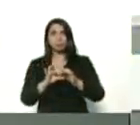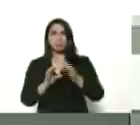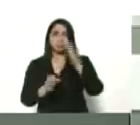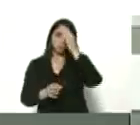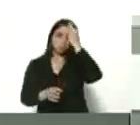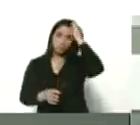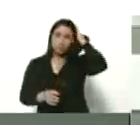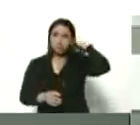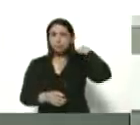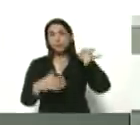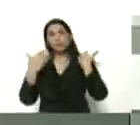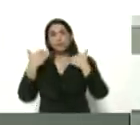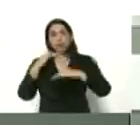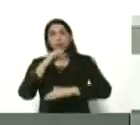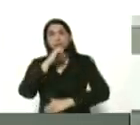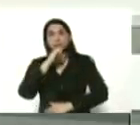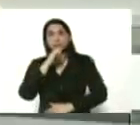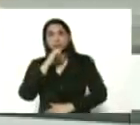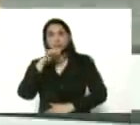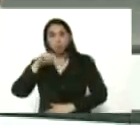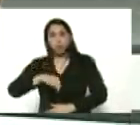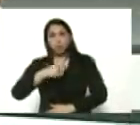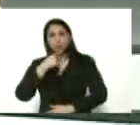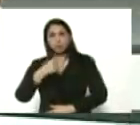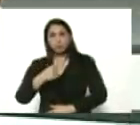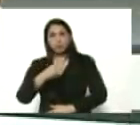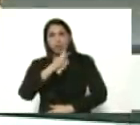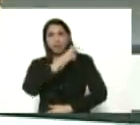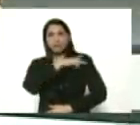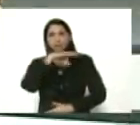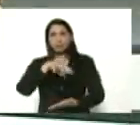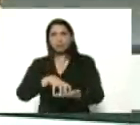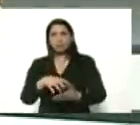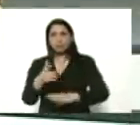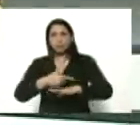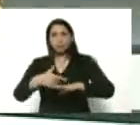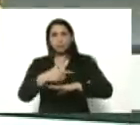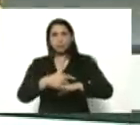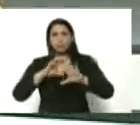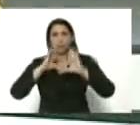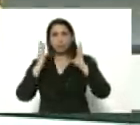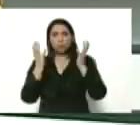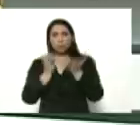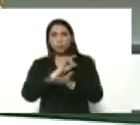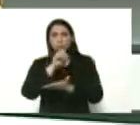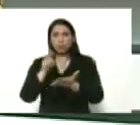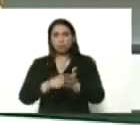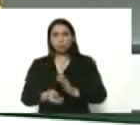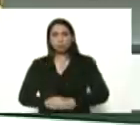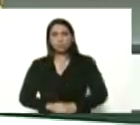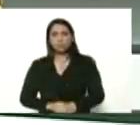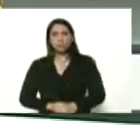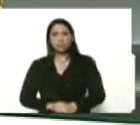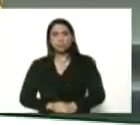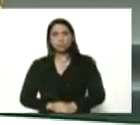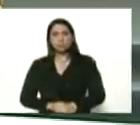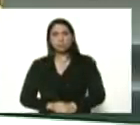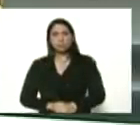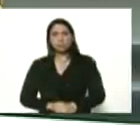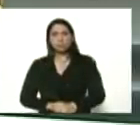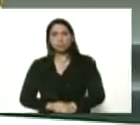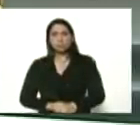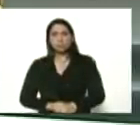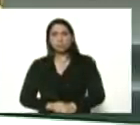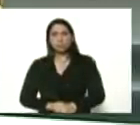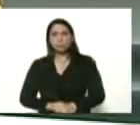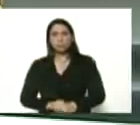en una fase muy difícil, lo decía hoy a los jefes de Estado y de gobierno del mundo entero, en mi intervención, como